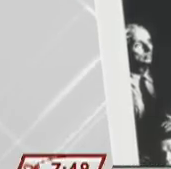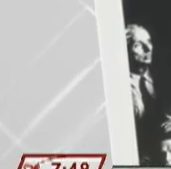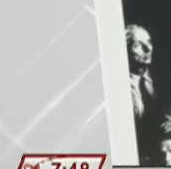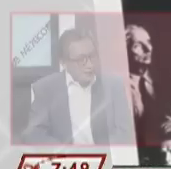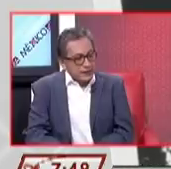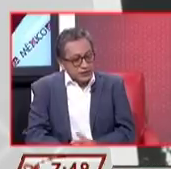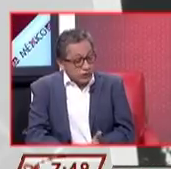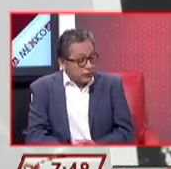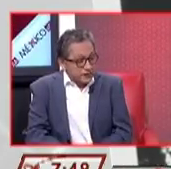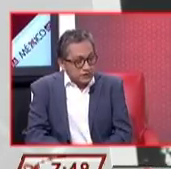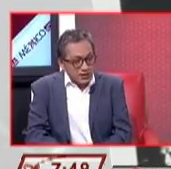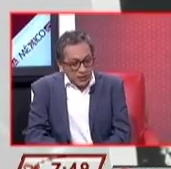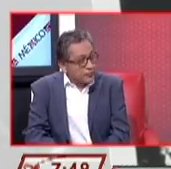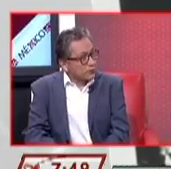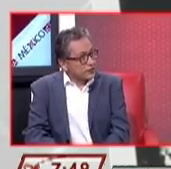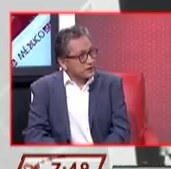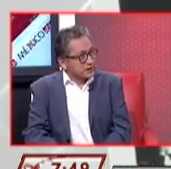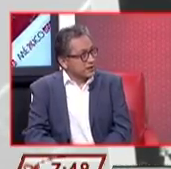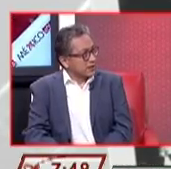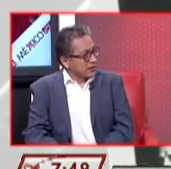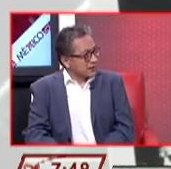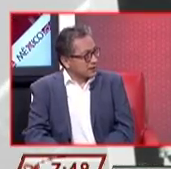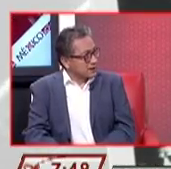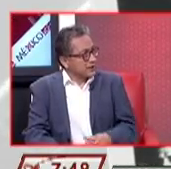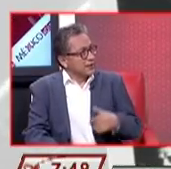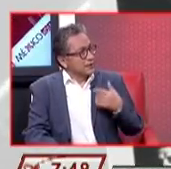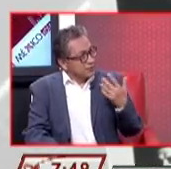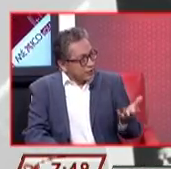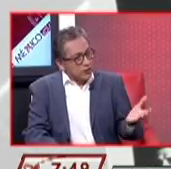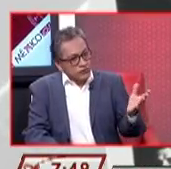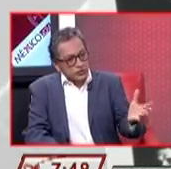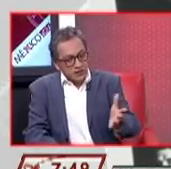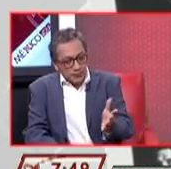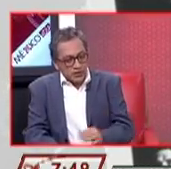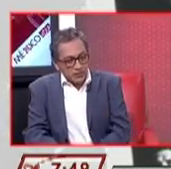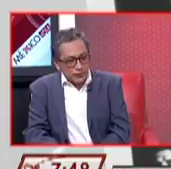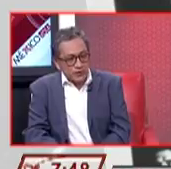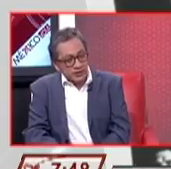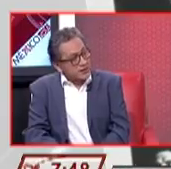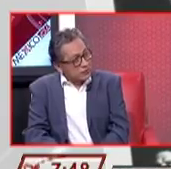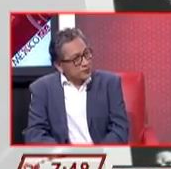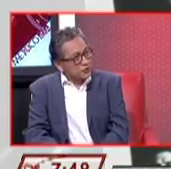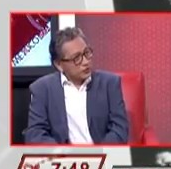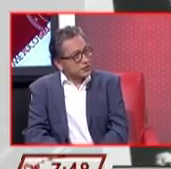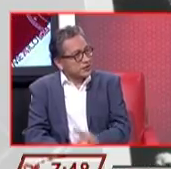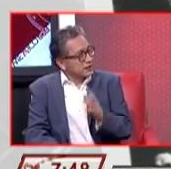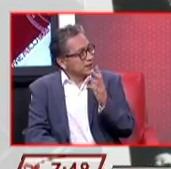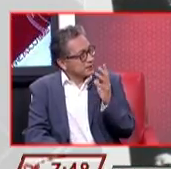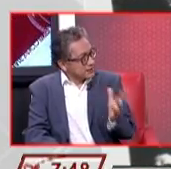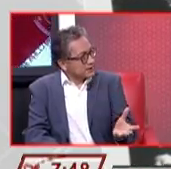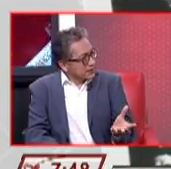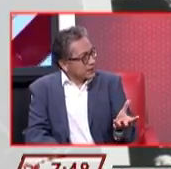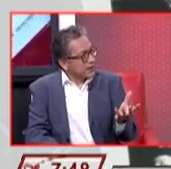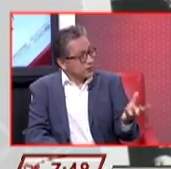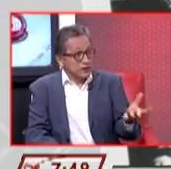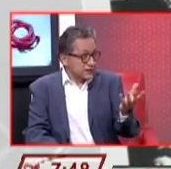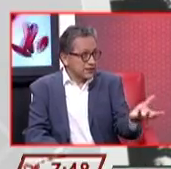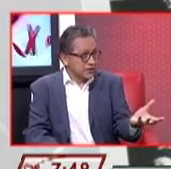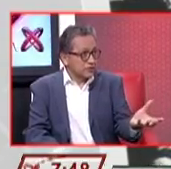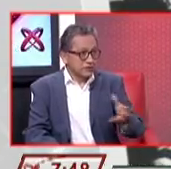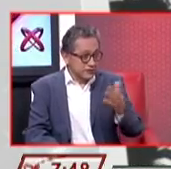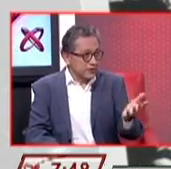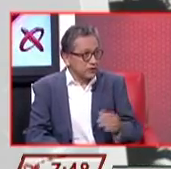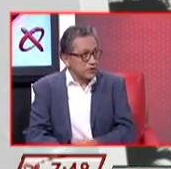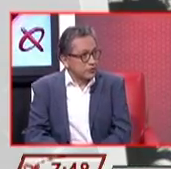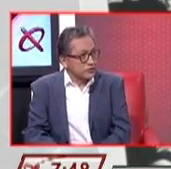de Leonora. Yo creo que es una gran propuesta estética la que tiene, y me da gusto que, por ejemplo, en San Luis Potosí se esté creando, ya